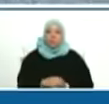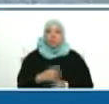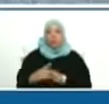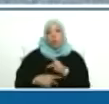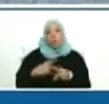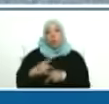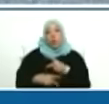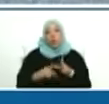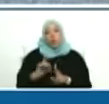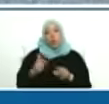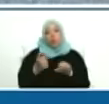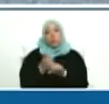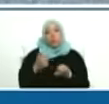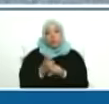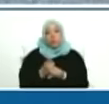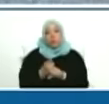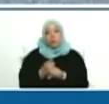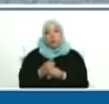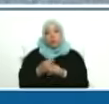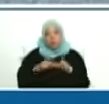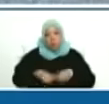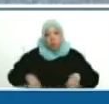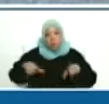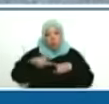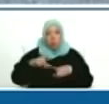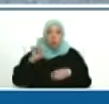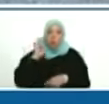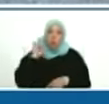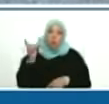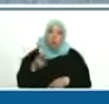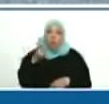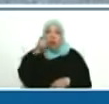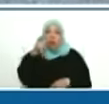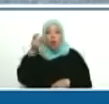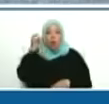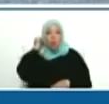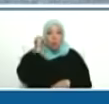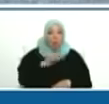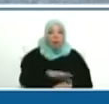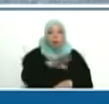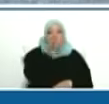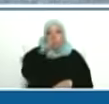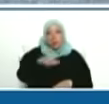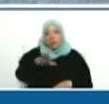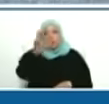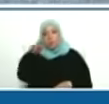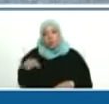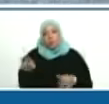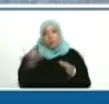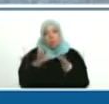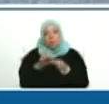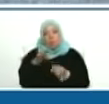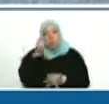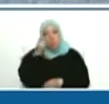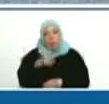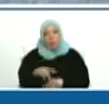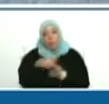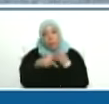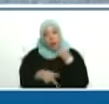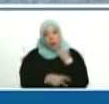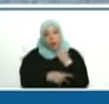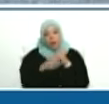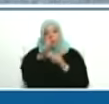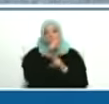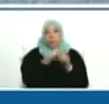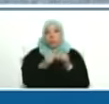proceder a inaugurar la sede de Guardianes de la Montaña, un hermosísimo parque ecológico